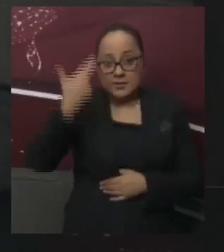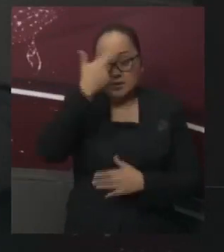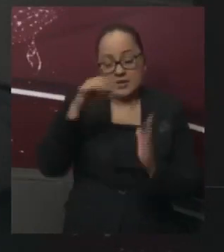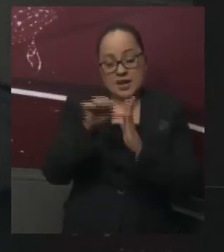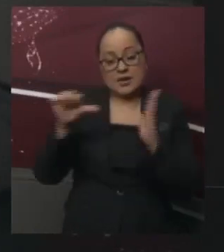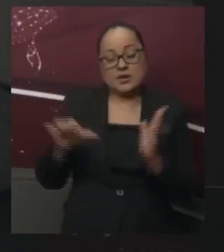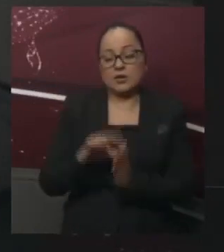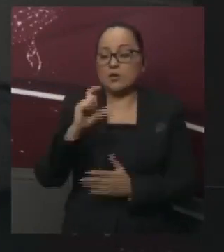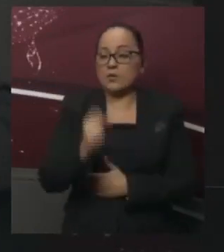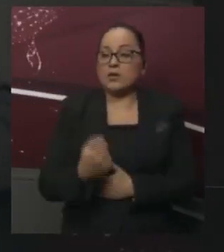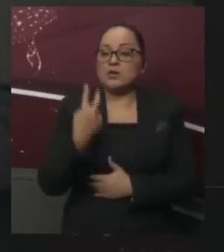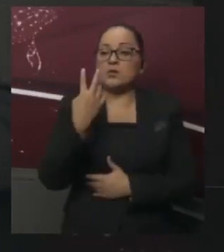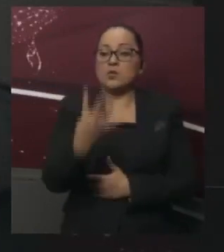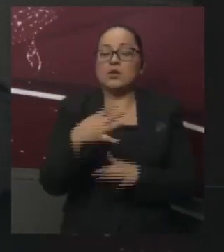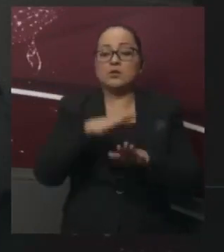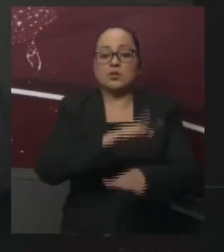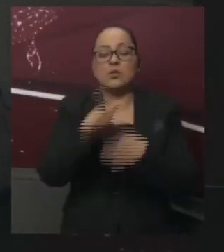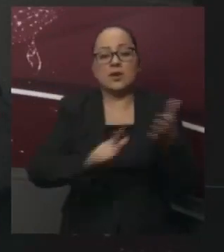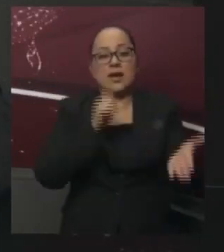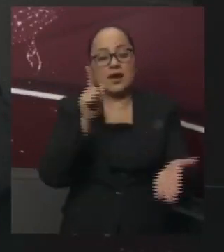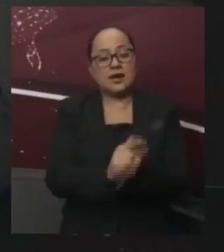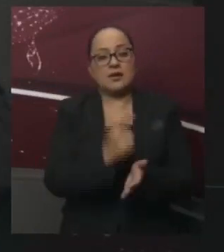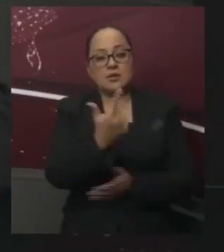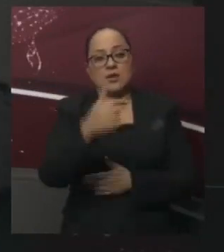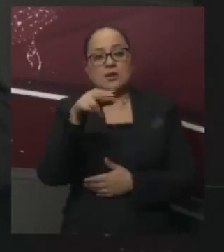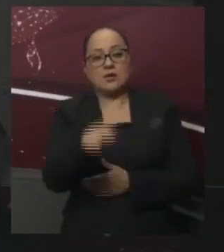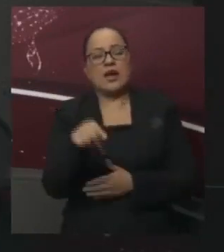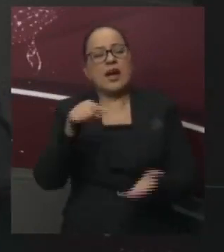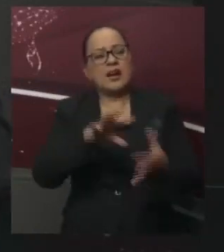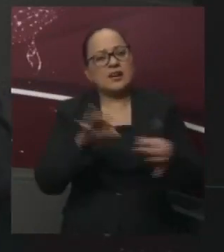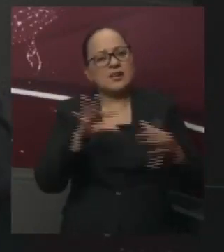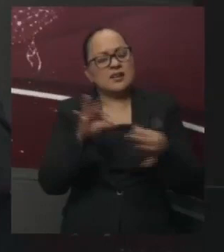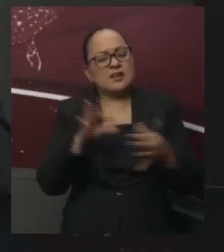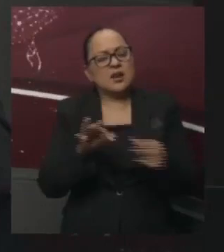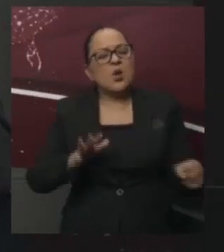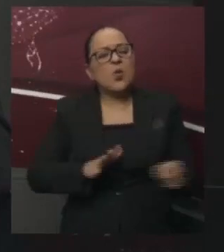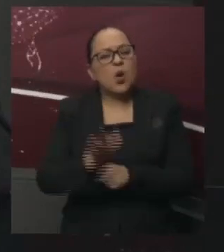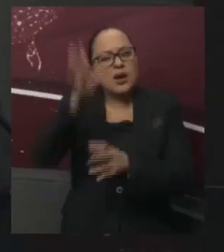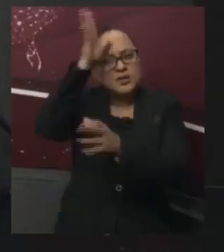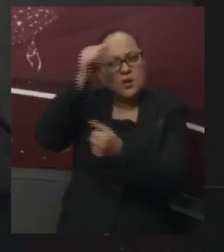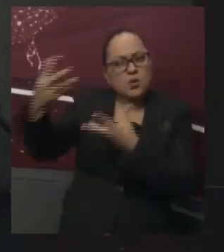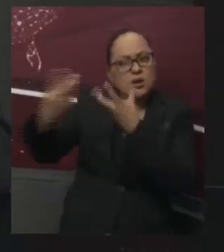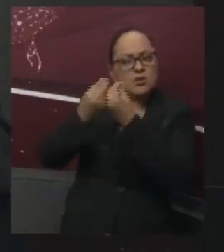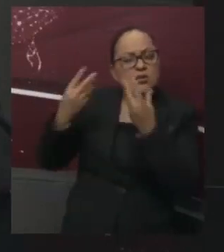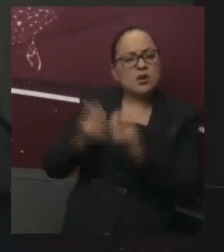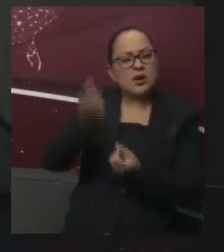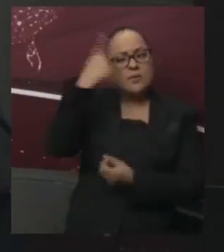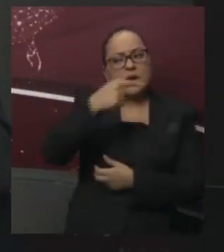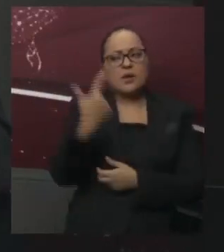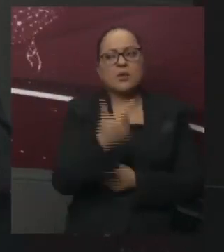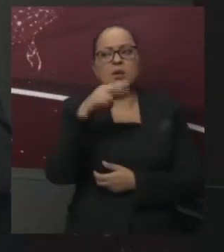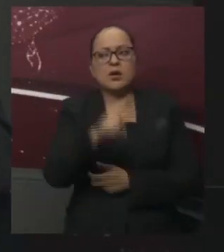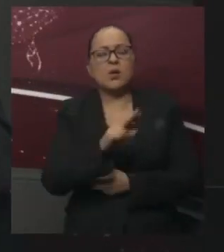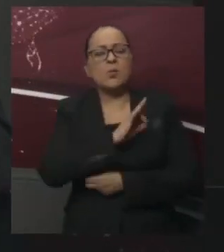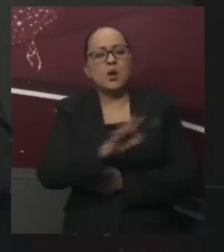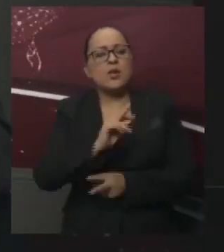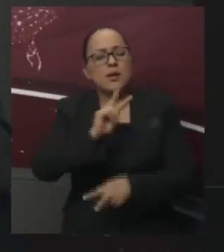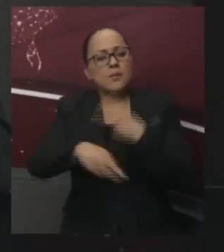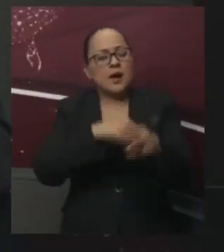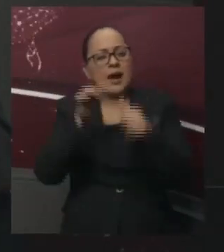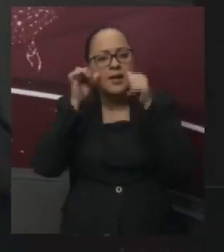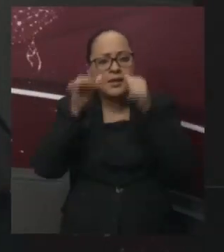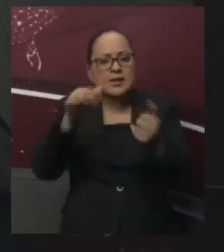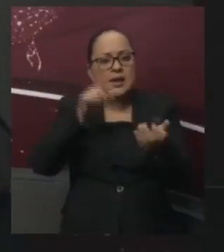de la Guardia Nacional, donde menciona los convenios que se van a elaborar para que la Guardia Nacional pueda atender los delitos del